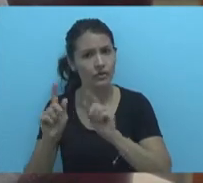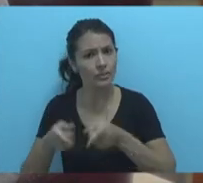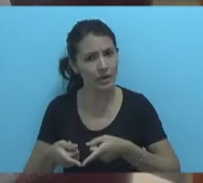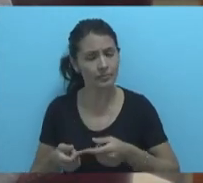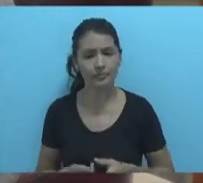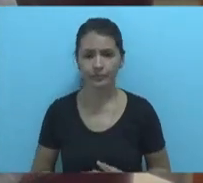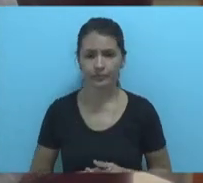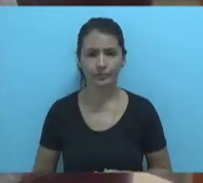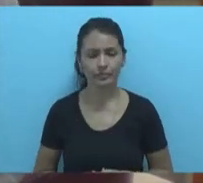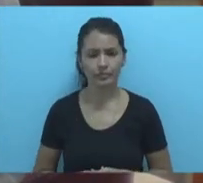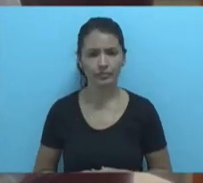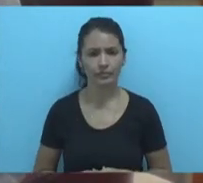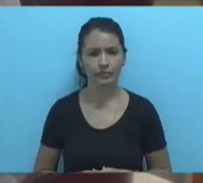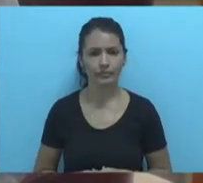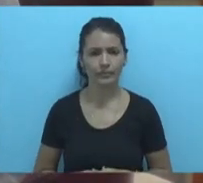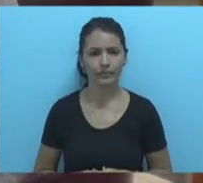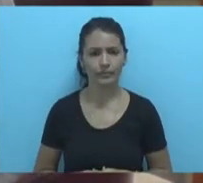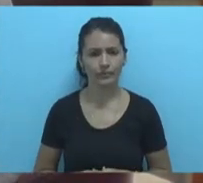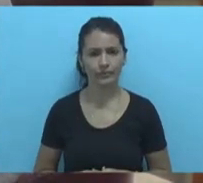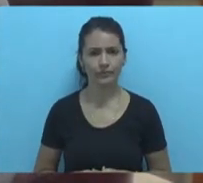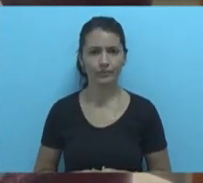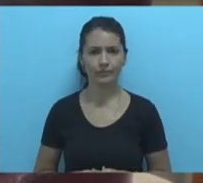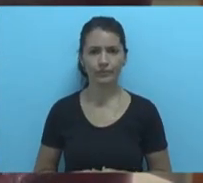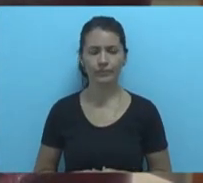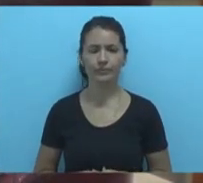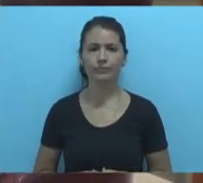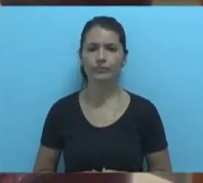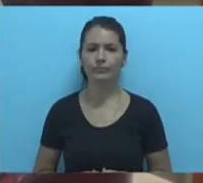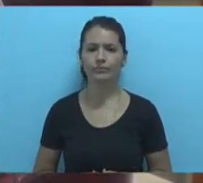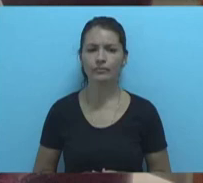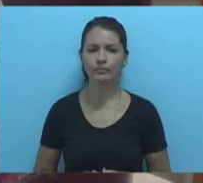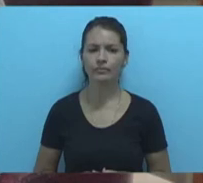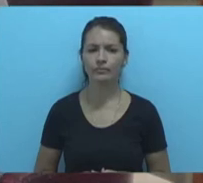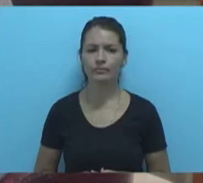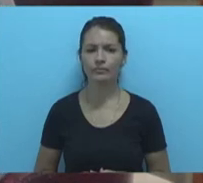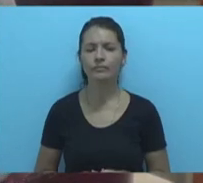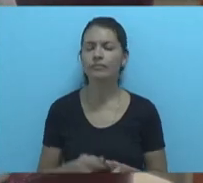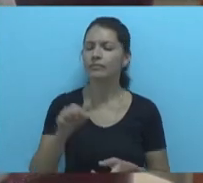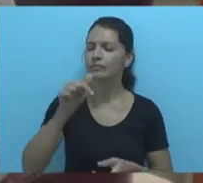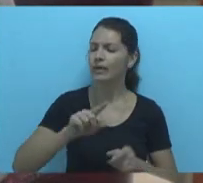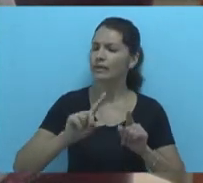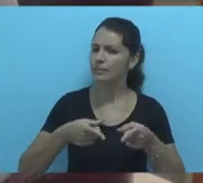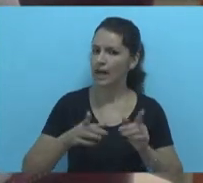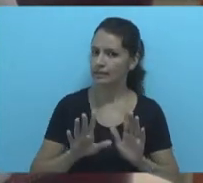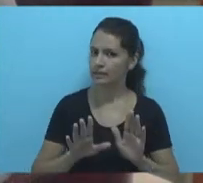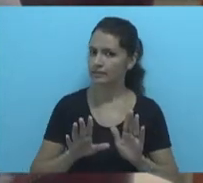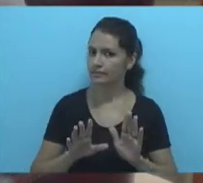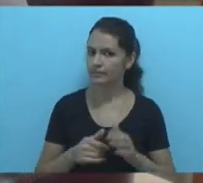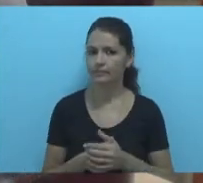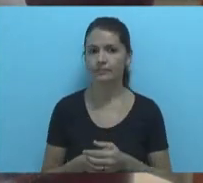ciudad. Pero acá también se dio ese estatus jurídico de reconocimiento, donde sabemos que la ciudad